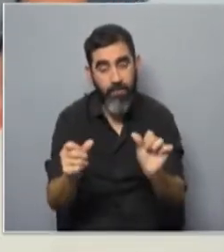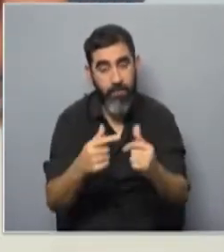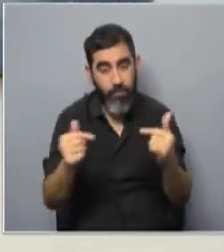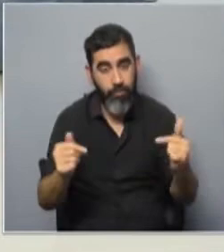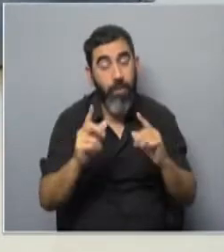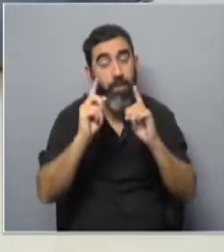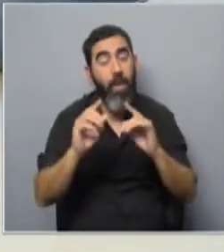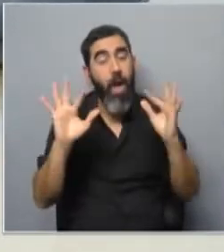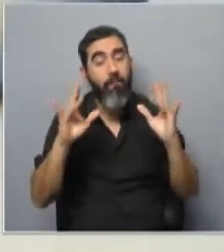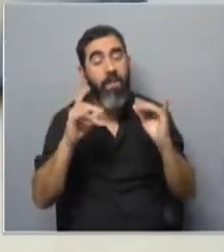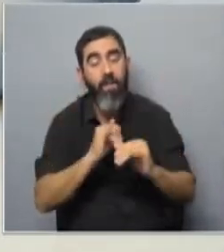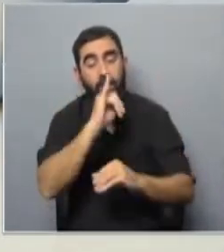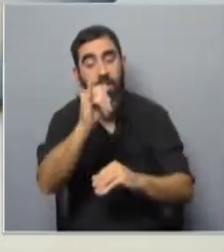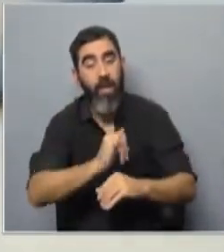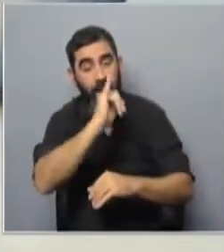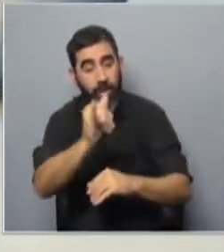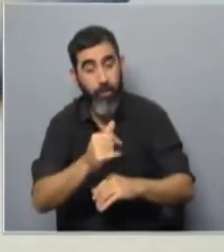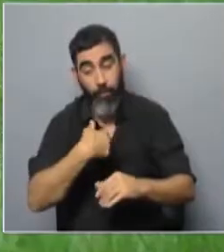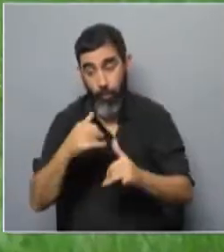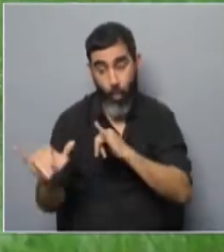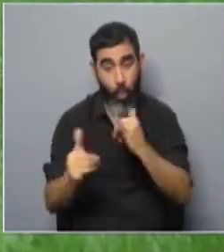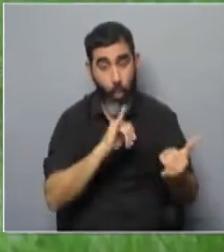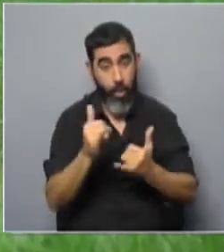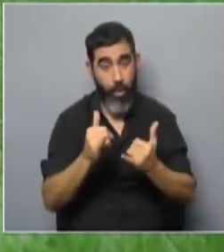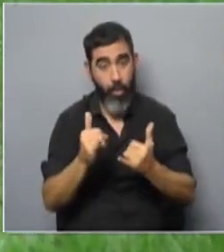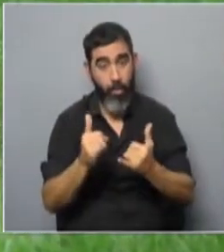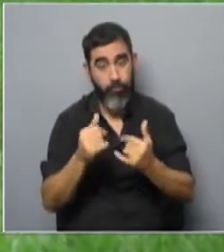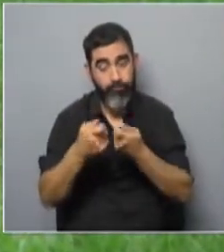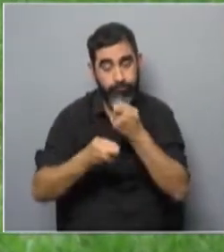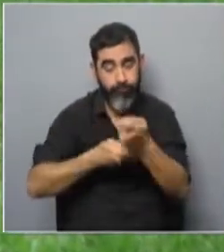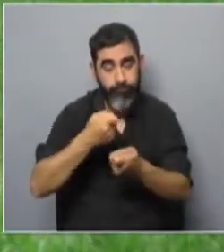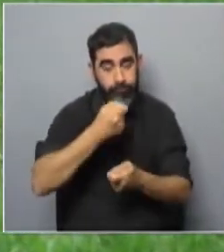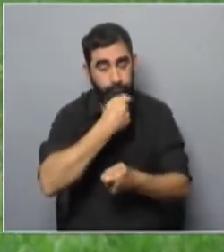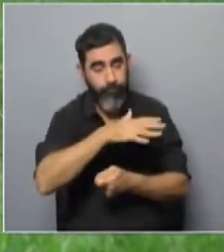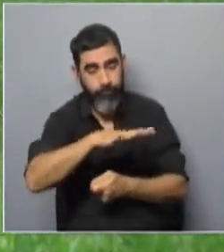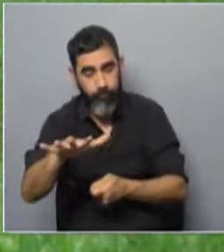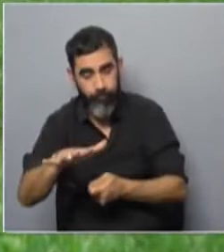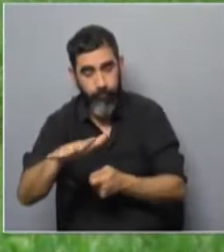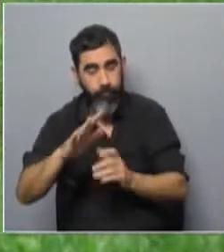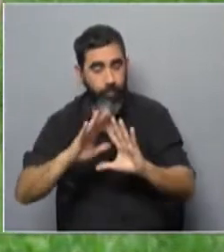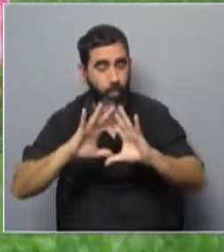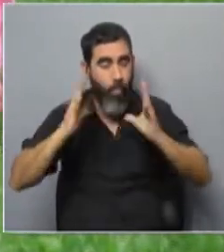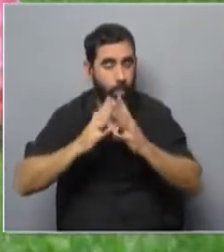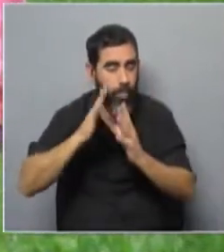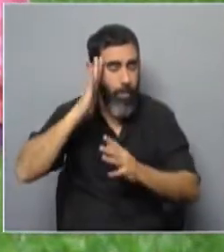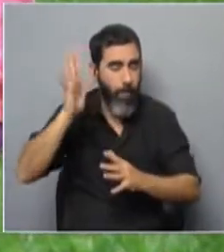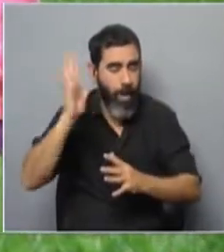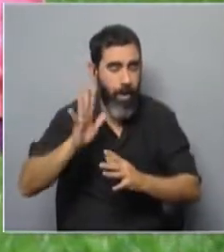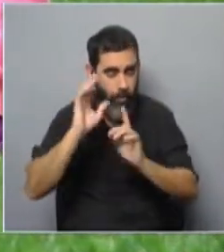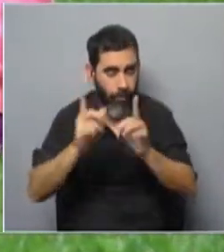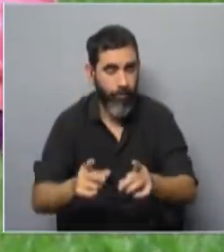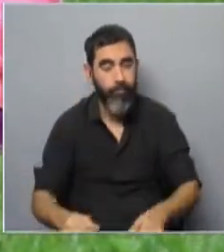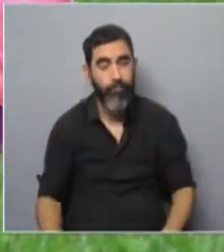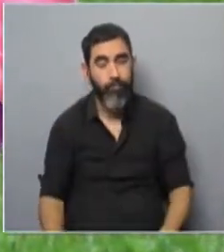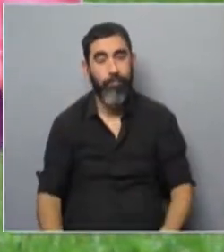también supone habilidades narrativas, porque cuando jugamos en realidad construimos historias y construimos un mundo imaginario.